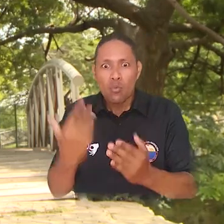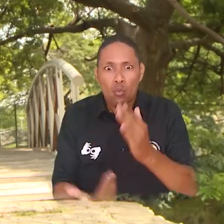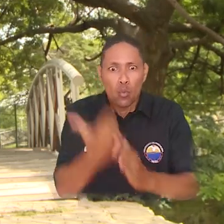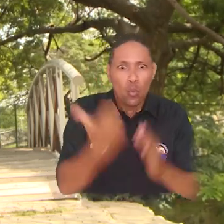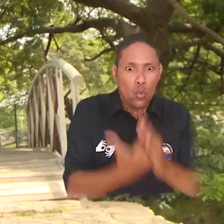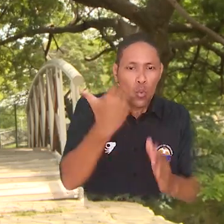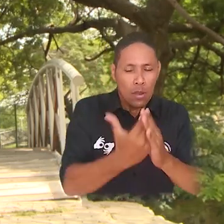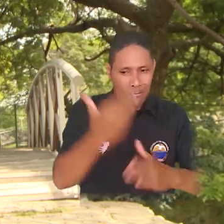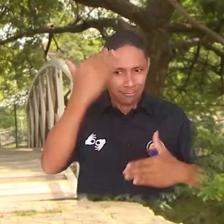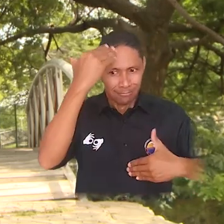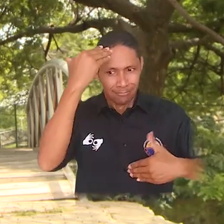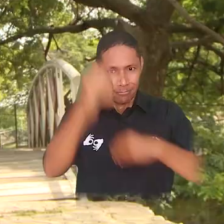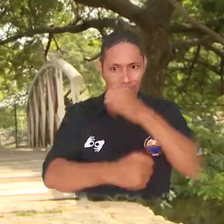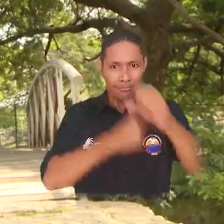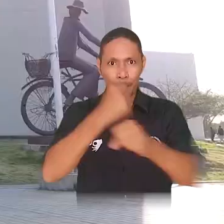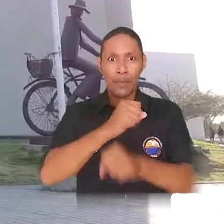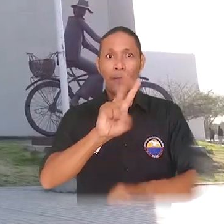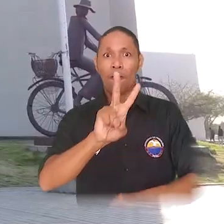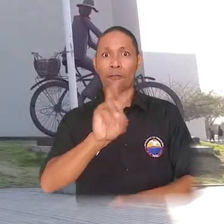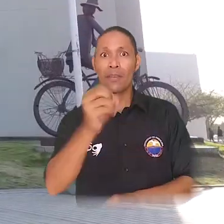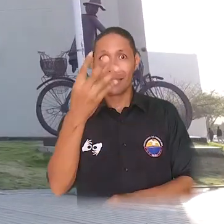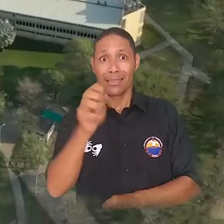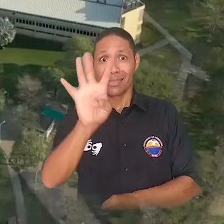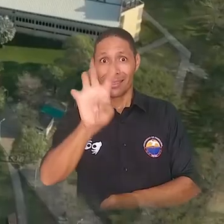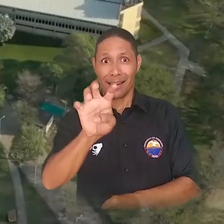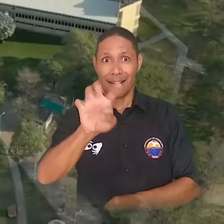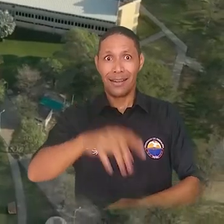innovación Fonciencias 2019.